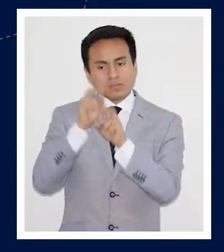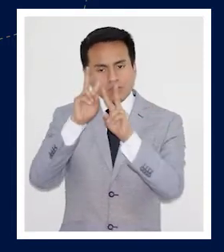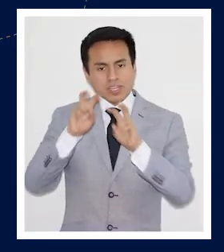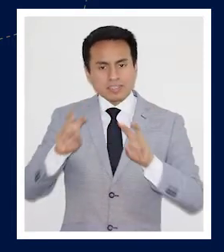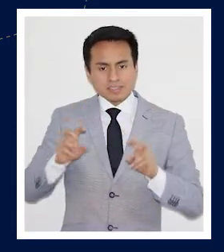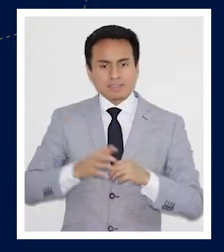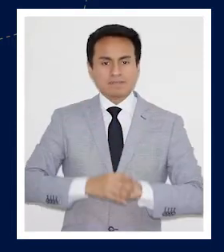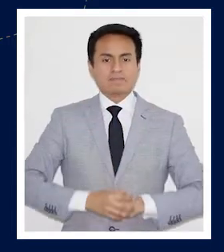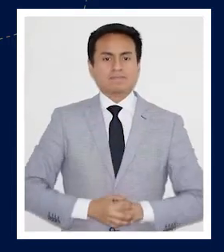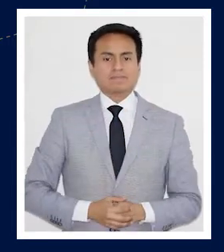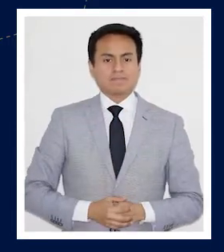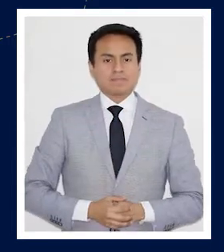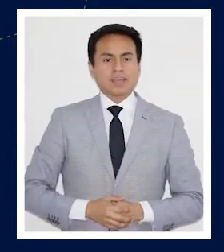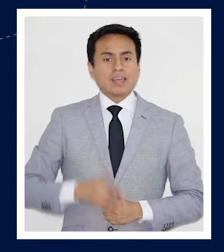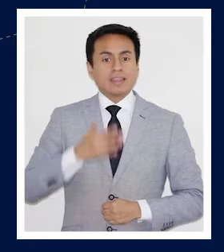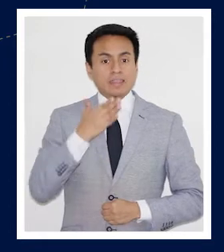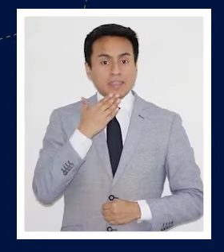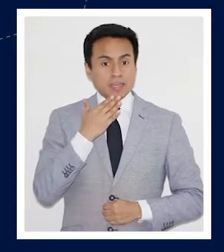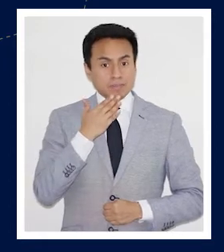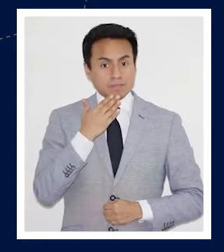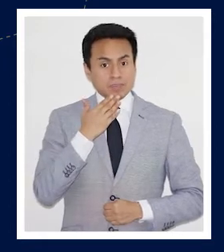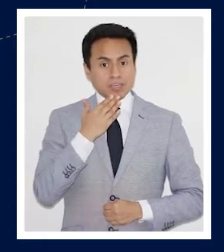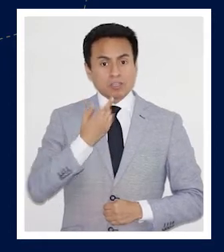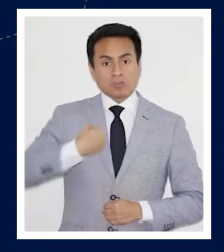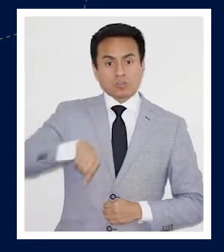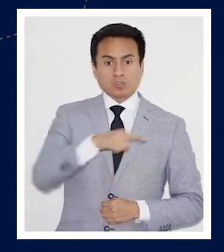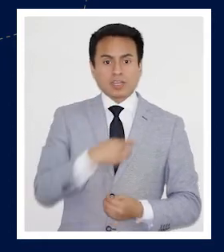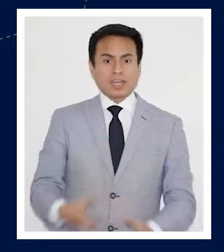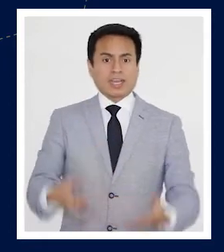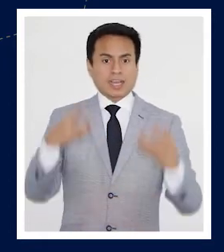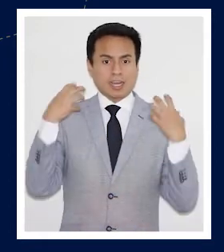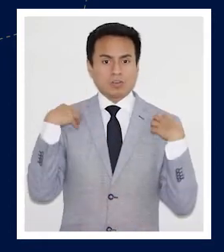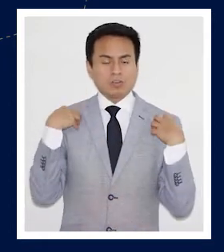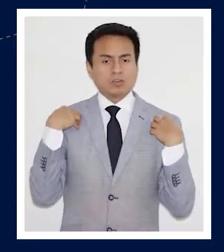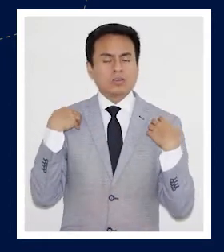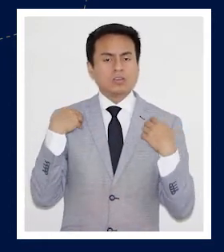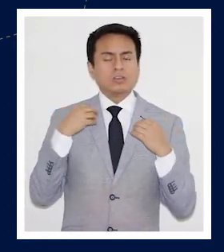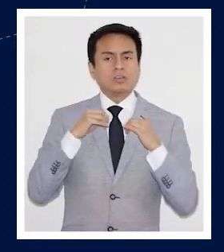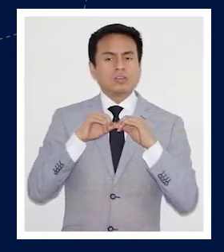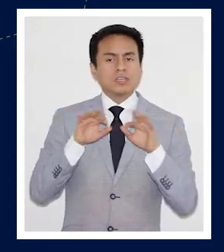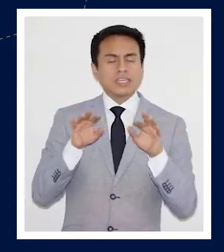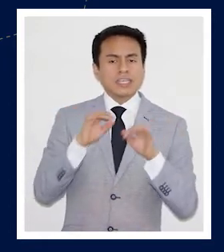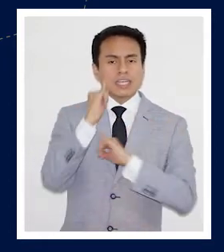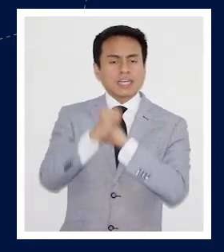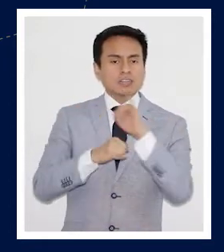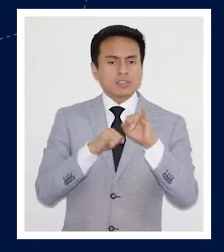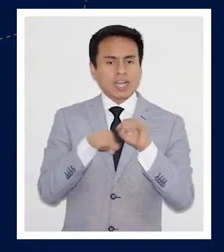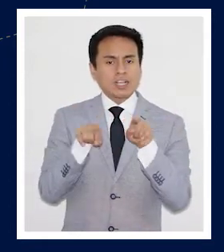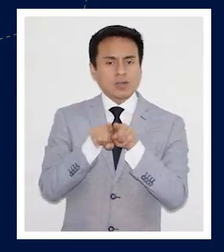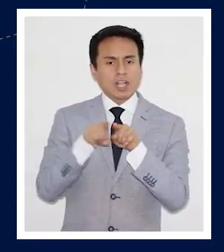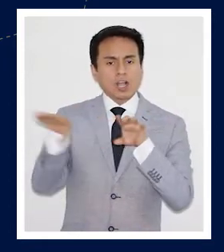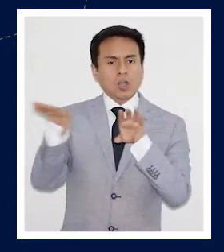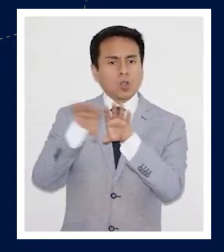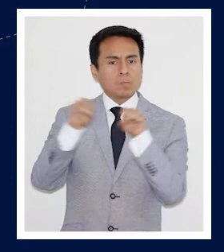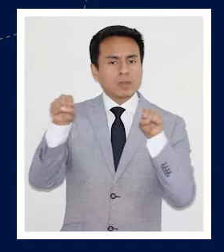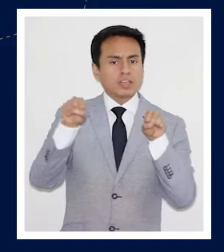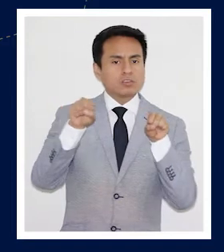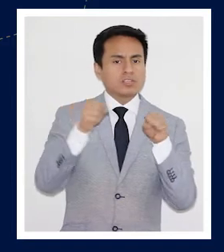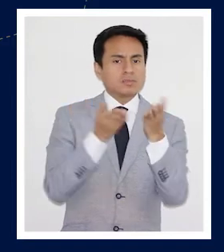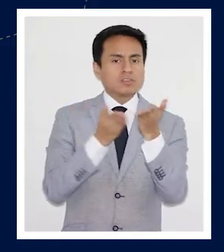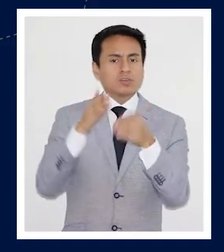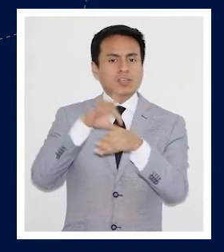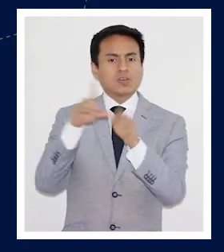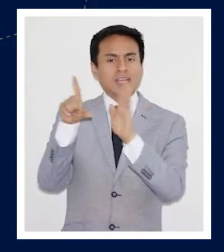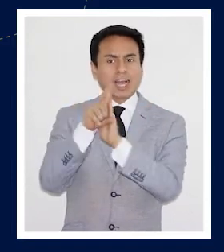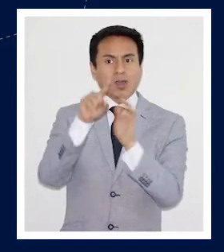en la labor forense. Y también nos hacemos cargo de la cooperación internacional a través de convenios con